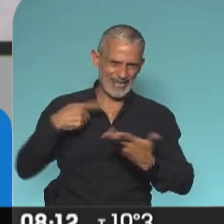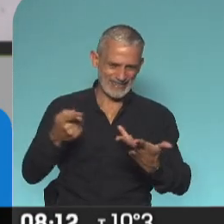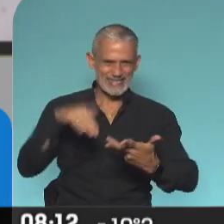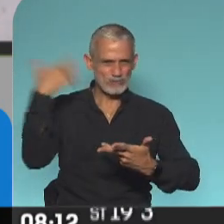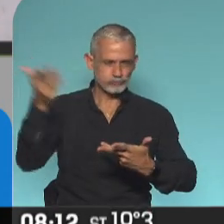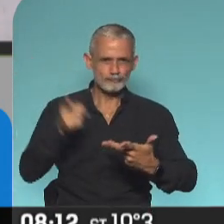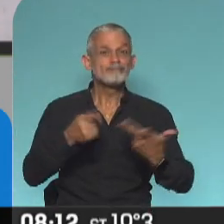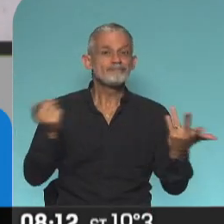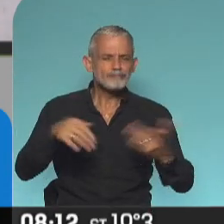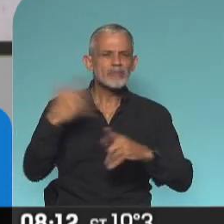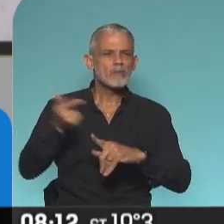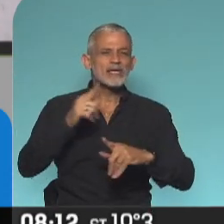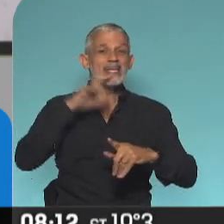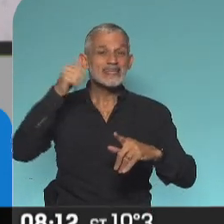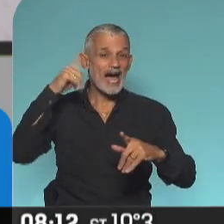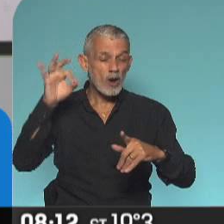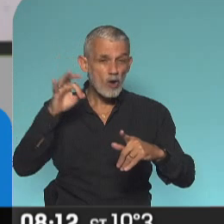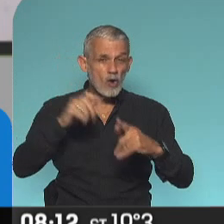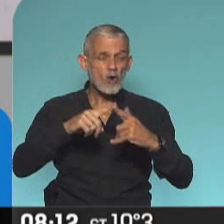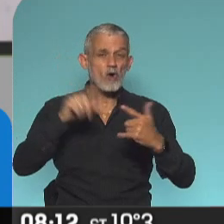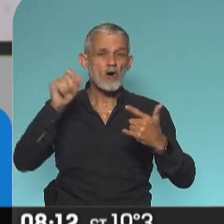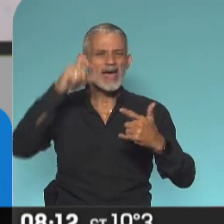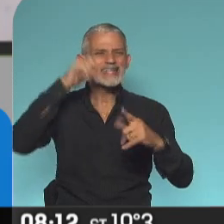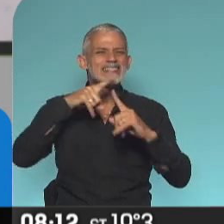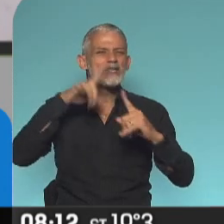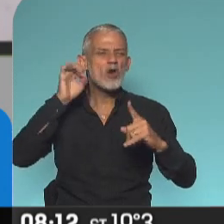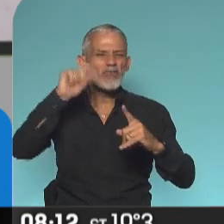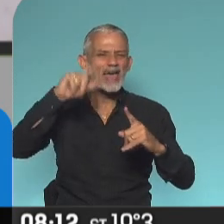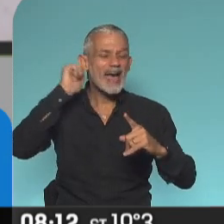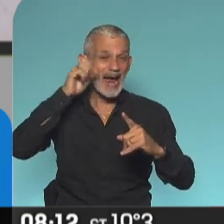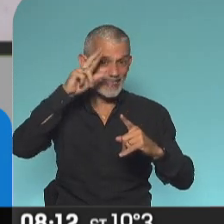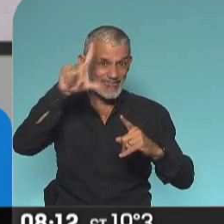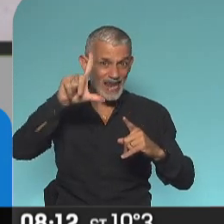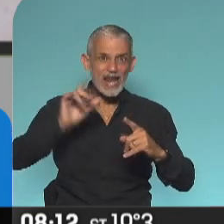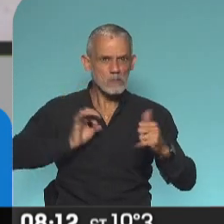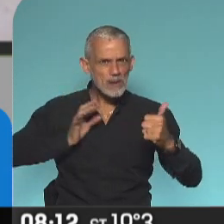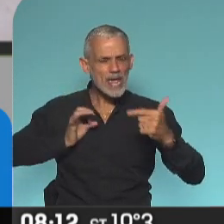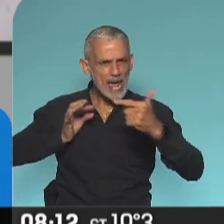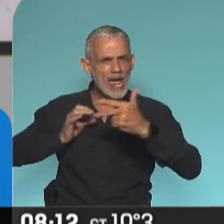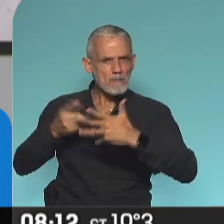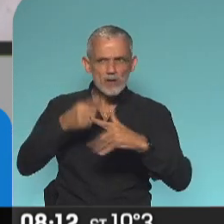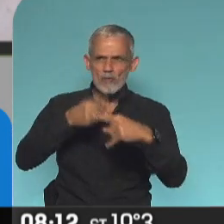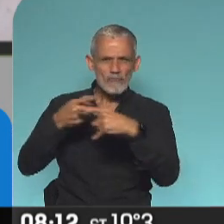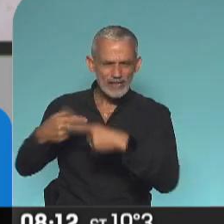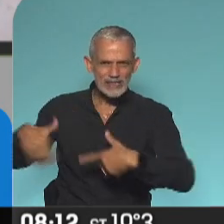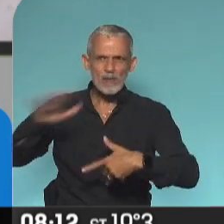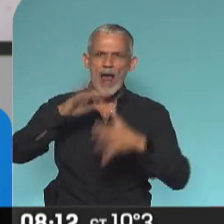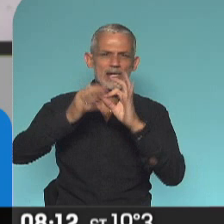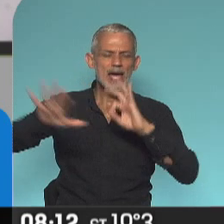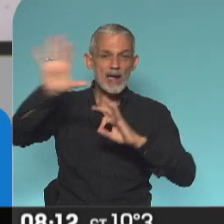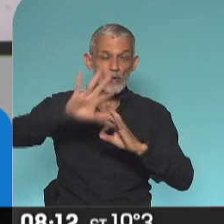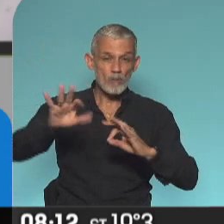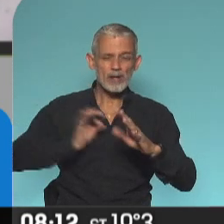con Tango, el exilio de Gardel, se lleva premios en diferentes festivales europeos, y